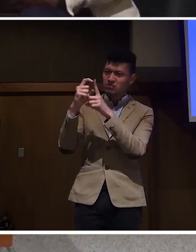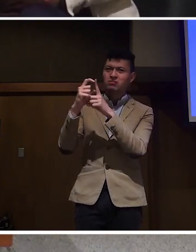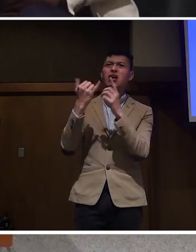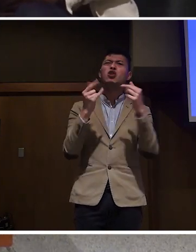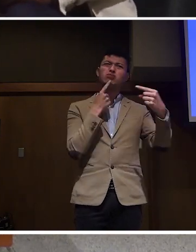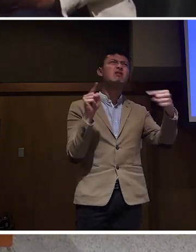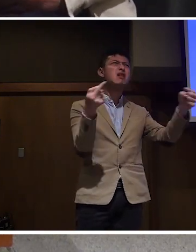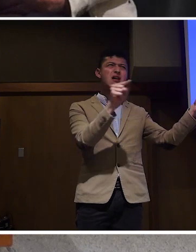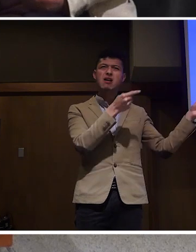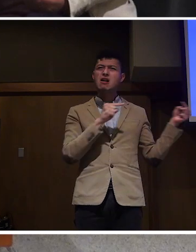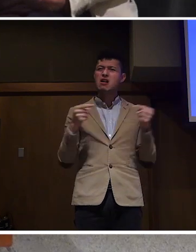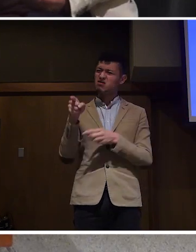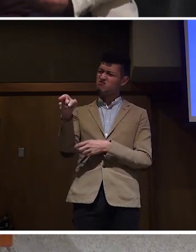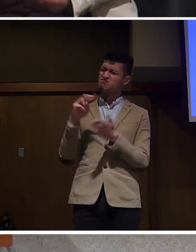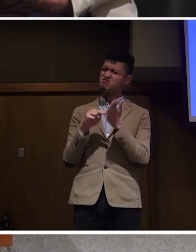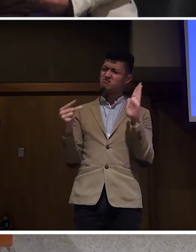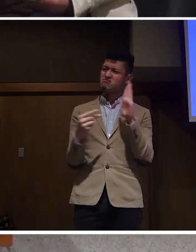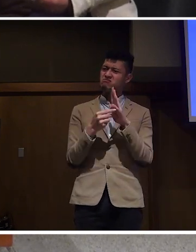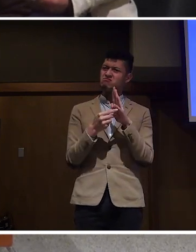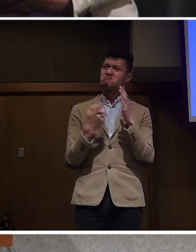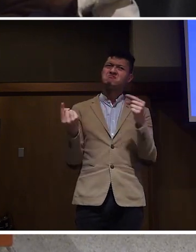Muchos dicen que